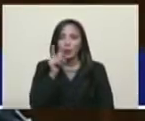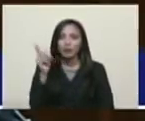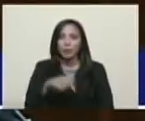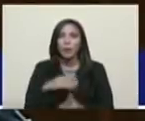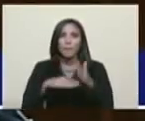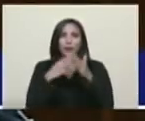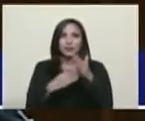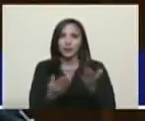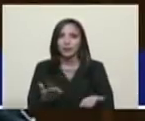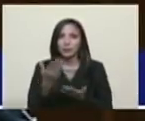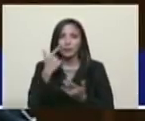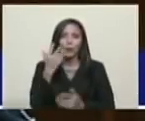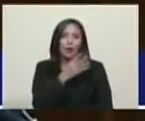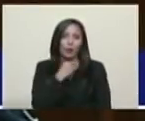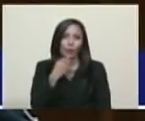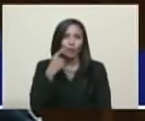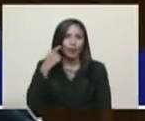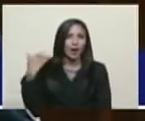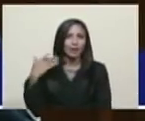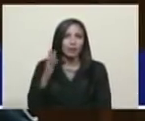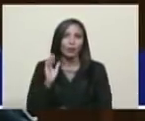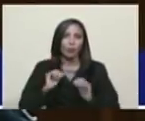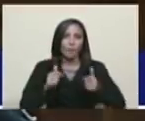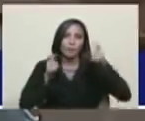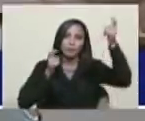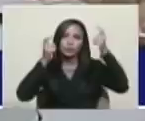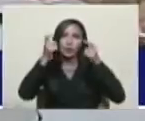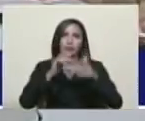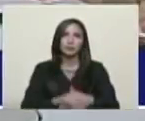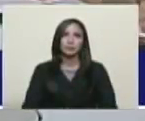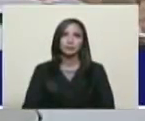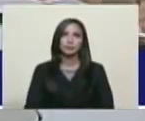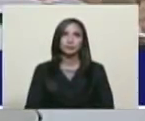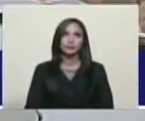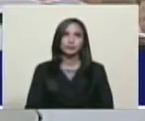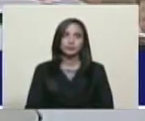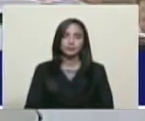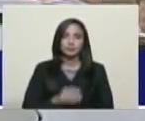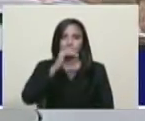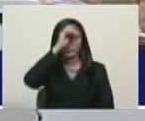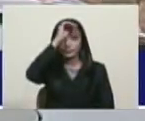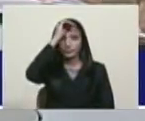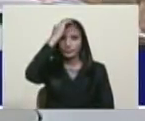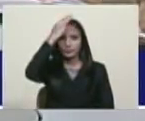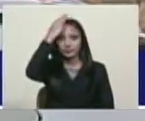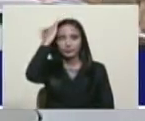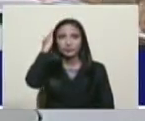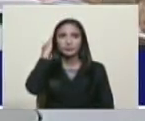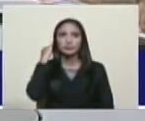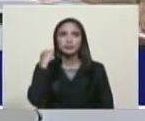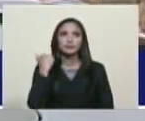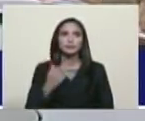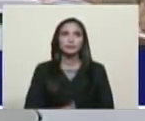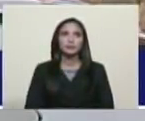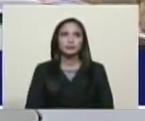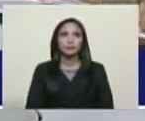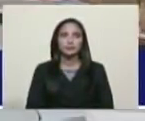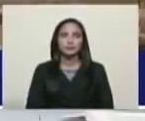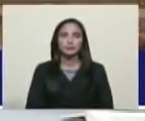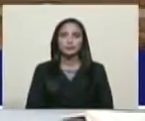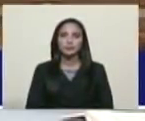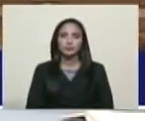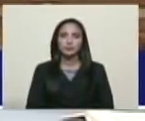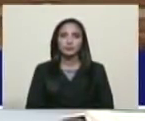¿no? Ah, ya estaba en la academia, ya que el hombre le han salido canas, pues. Comandante Morales ya le han salido